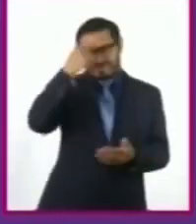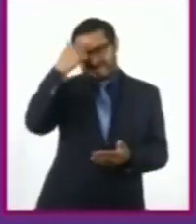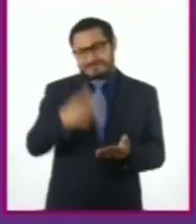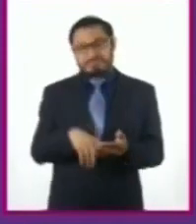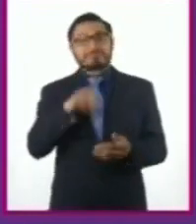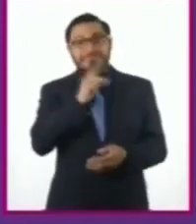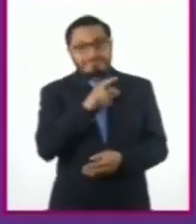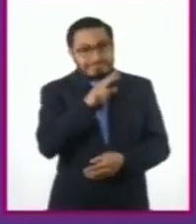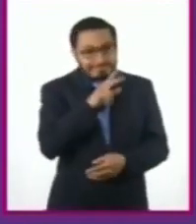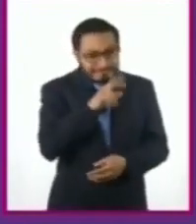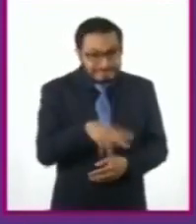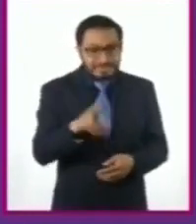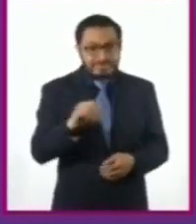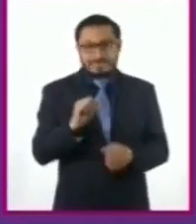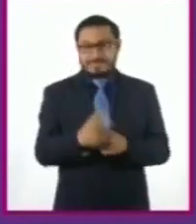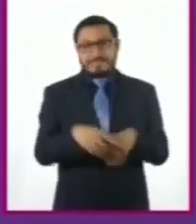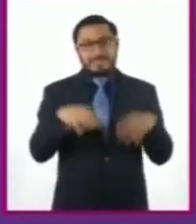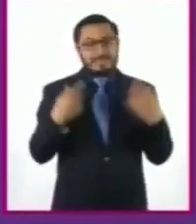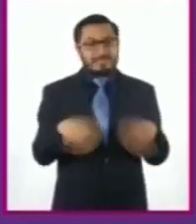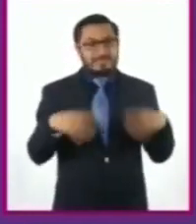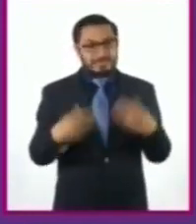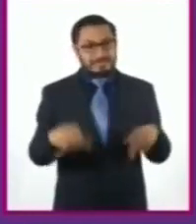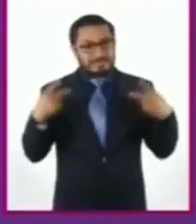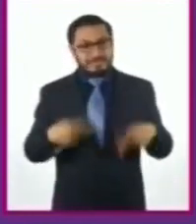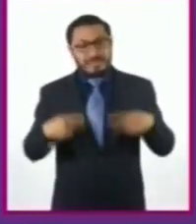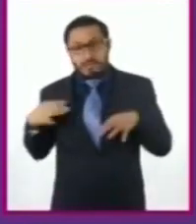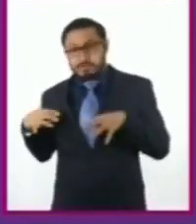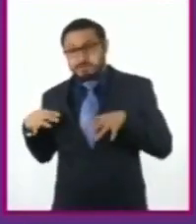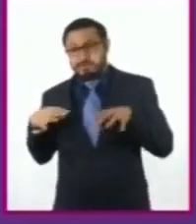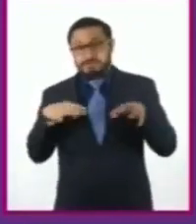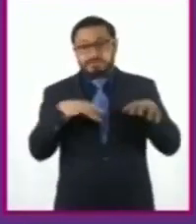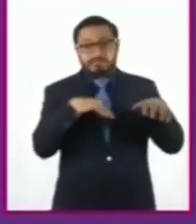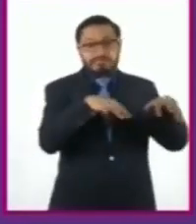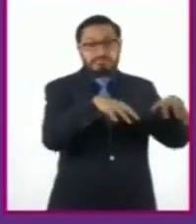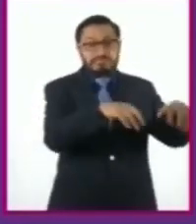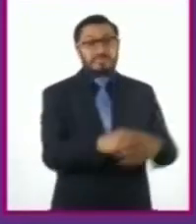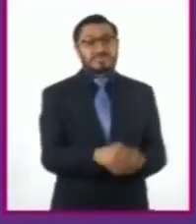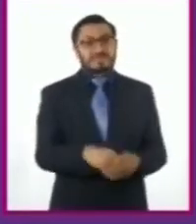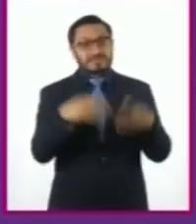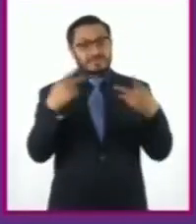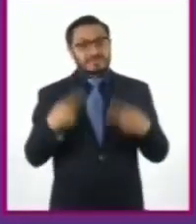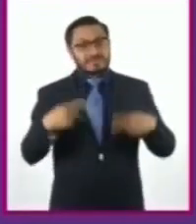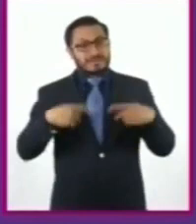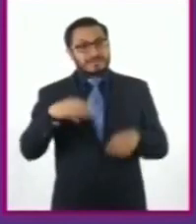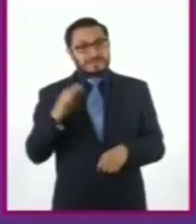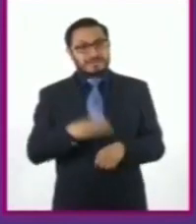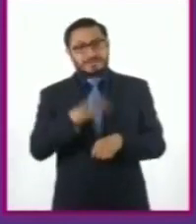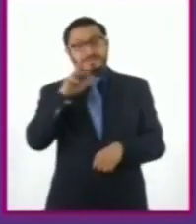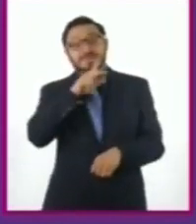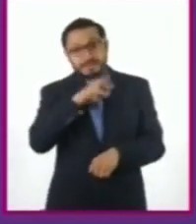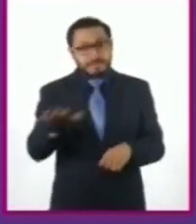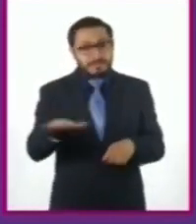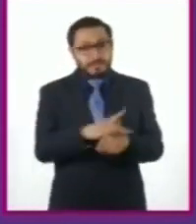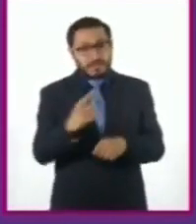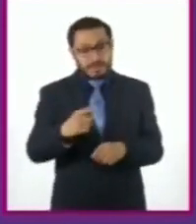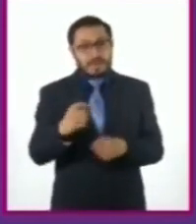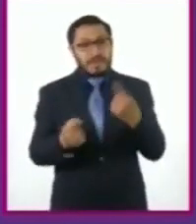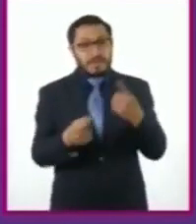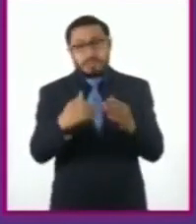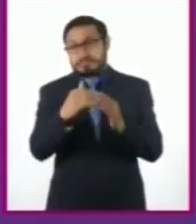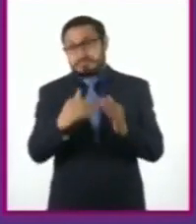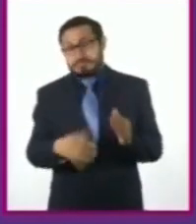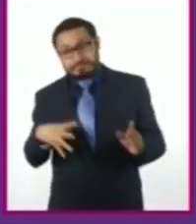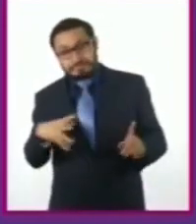preocupaba a los conquistadores. Preocupaba a cada uno de los conquistadores, sobre todo los que habían obtenido menos. Preocupaba a